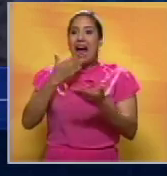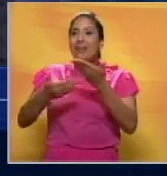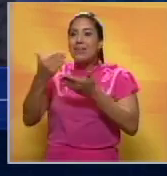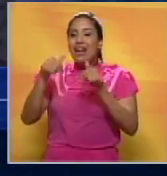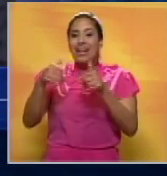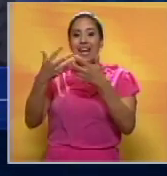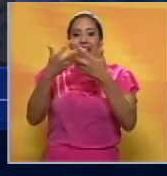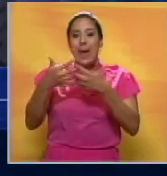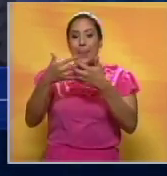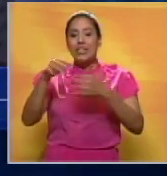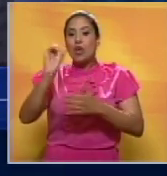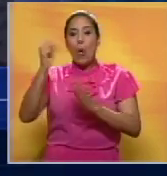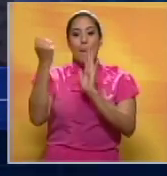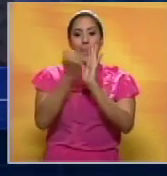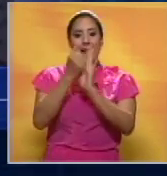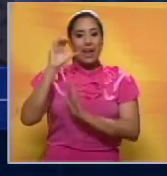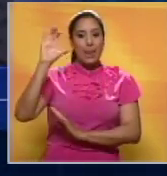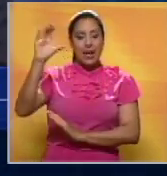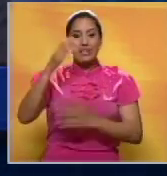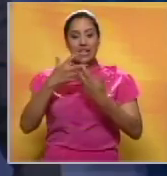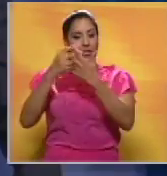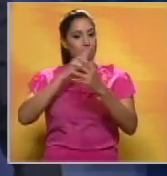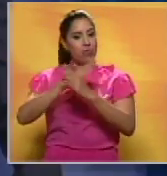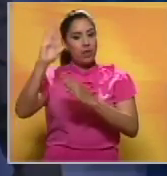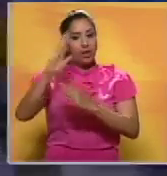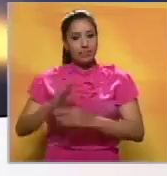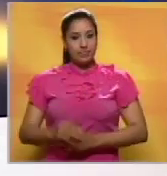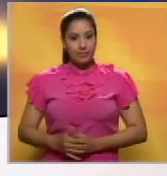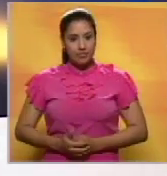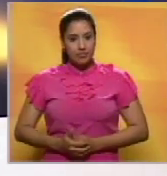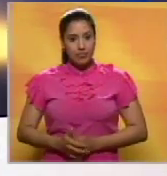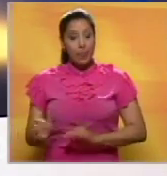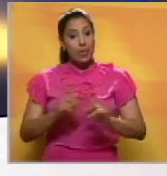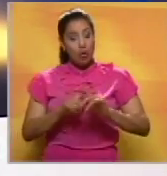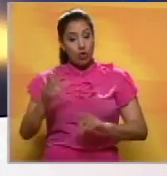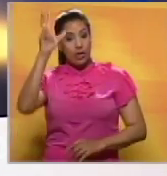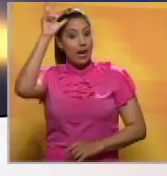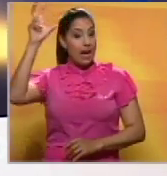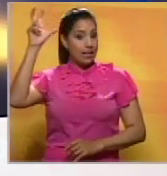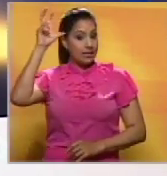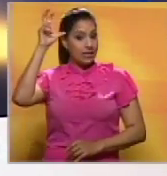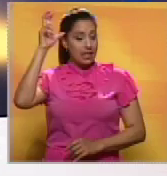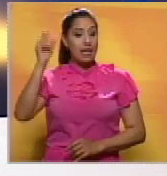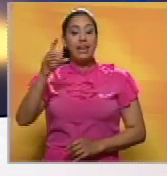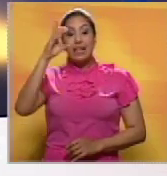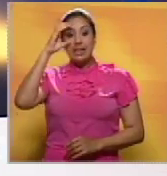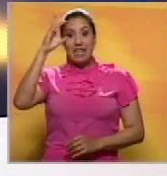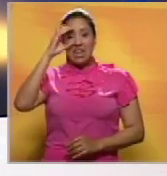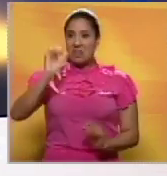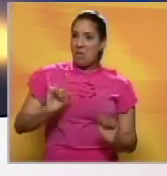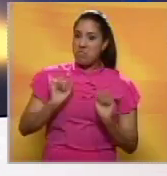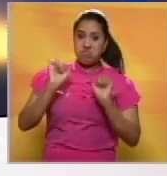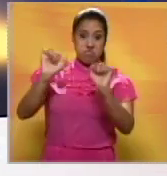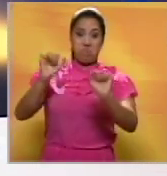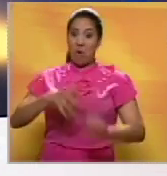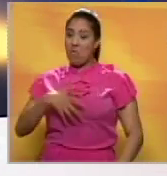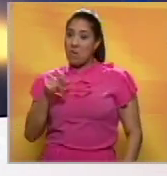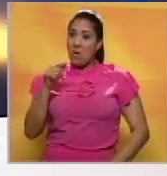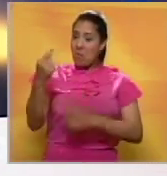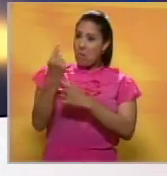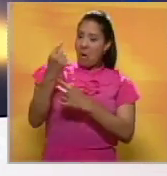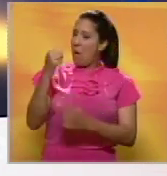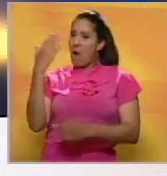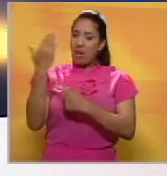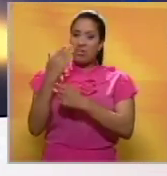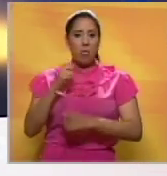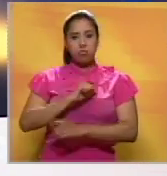comercial con empresas o marcas del país norteamericano. La canciller de la República, Delcy Rodríguez, rechazó la sanción